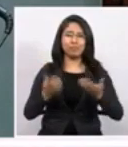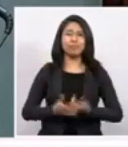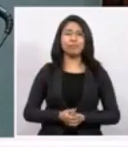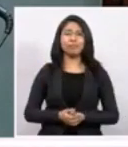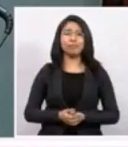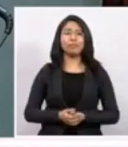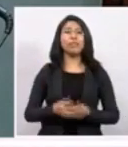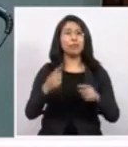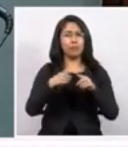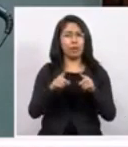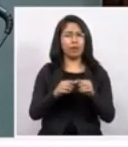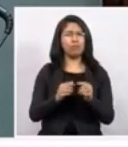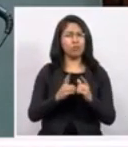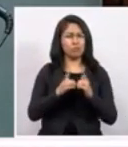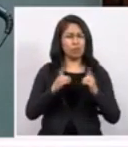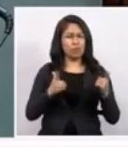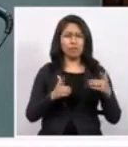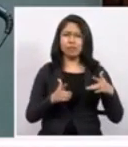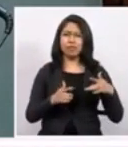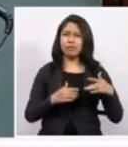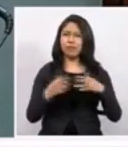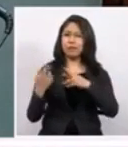pero con un enorme sentido de